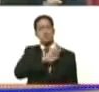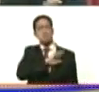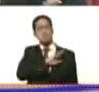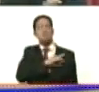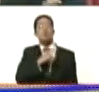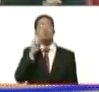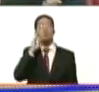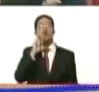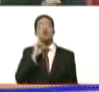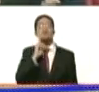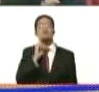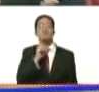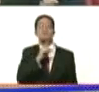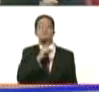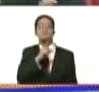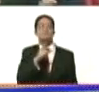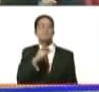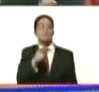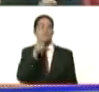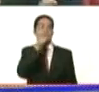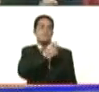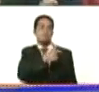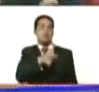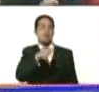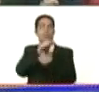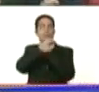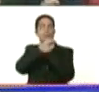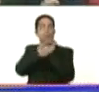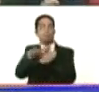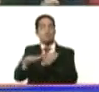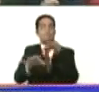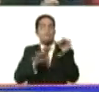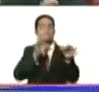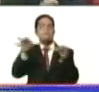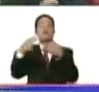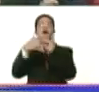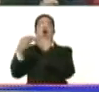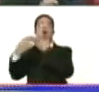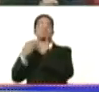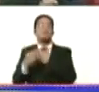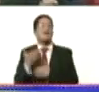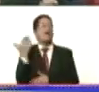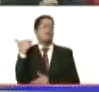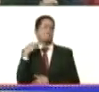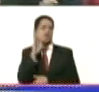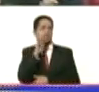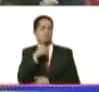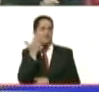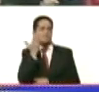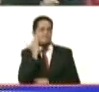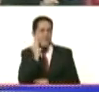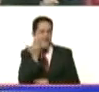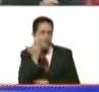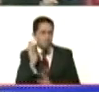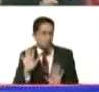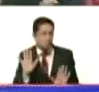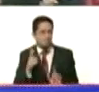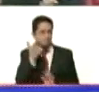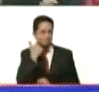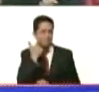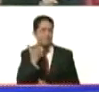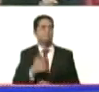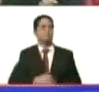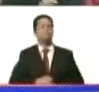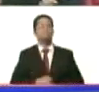se llamaba entonces, se hizo viral. No existían las redes sociales. Imagínense ustedes con las redes sociales cómo hubiera